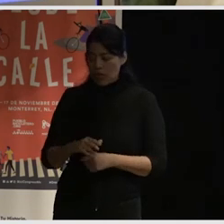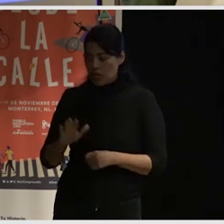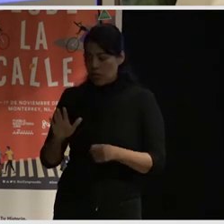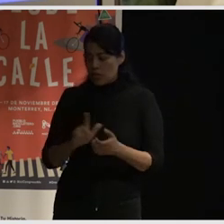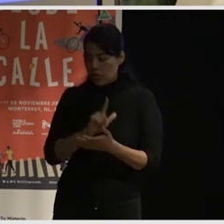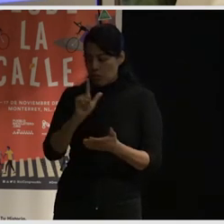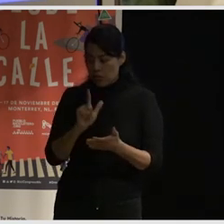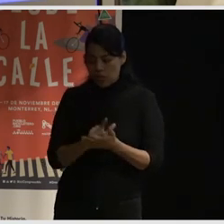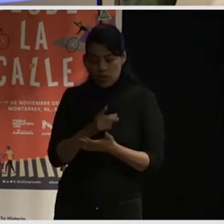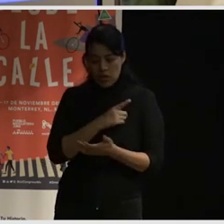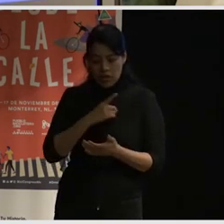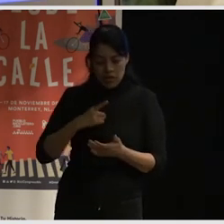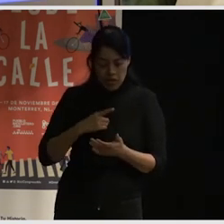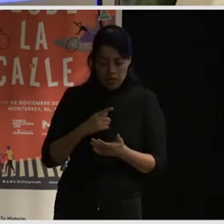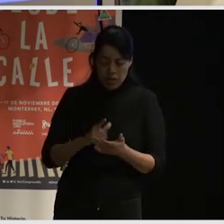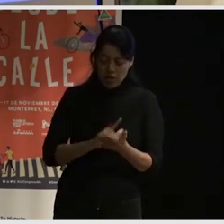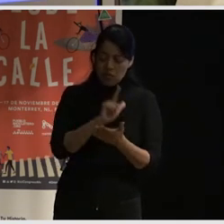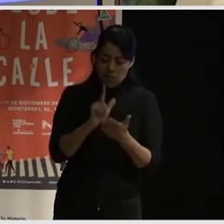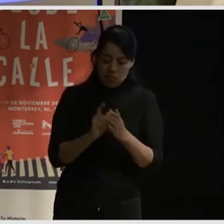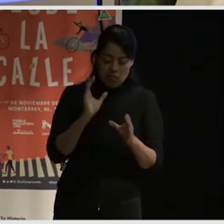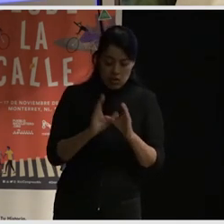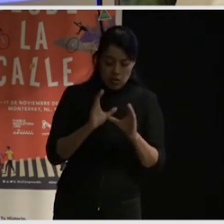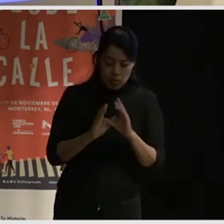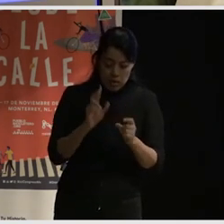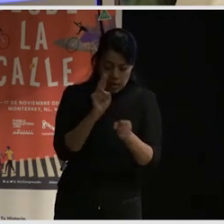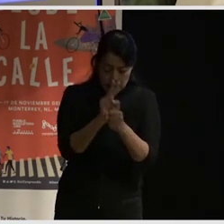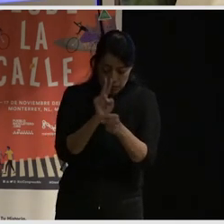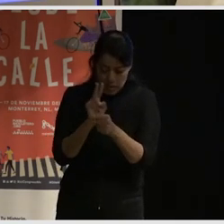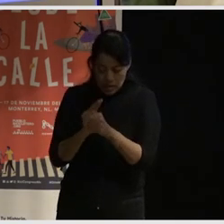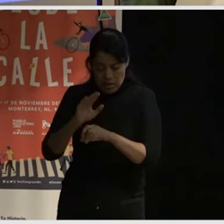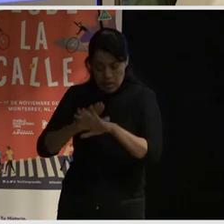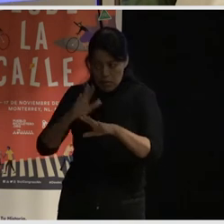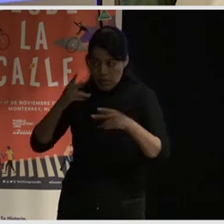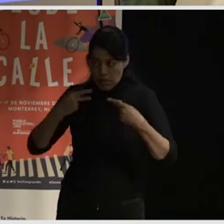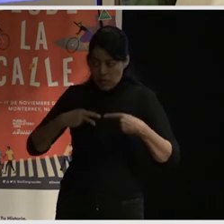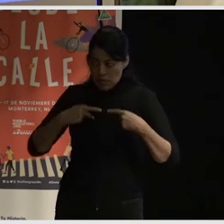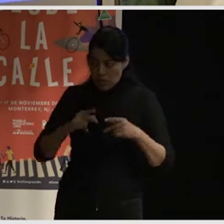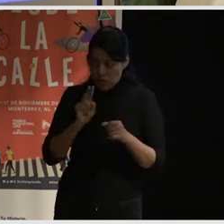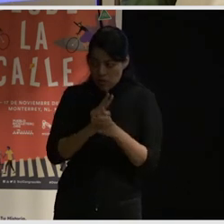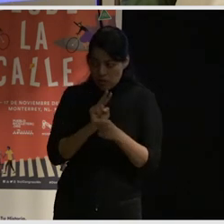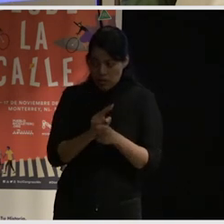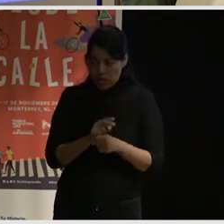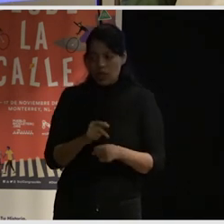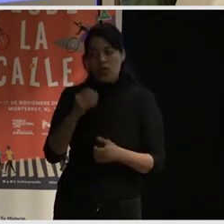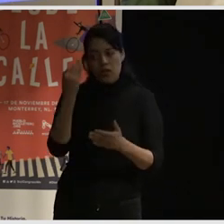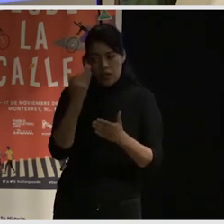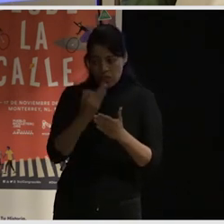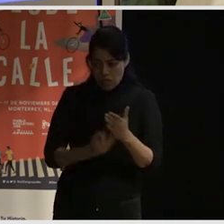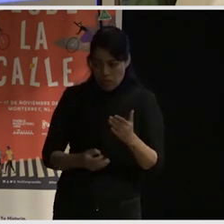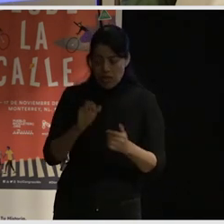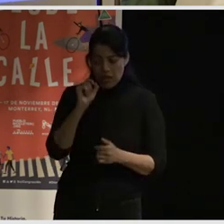ley deberían de estar siendo cubiertos la gran mayoría de la población restante no entonces todavía ahí nos falta